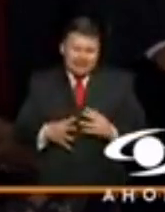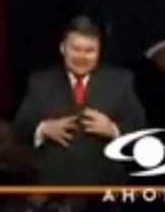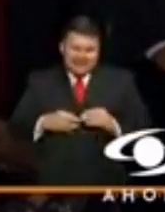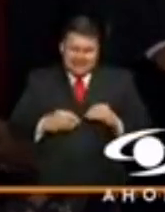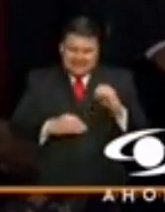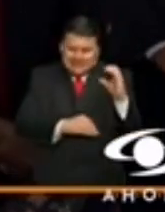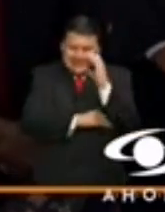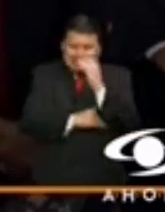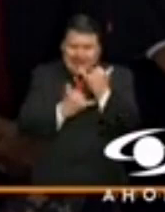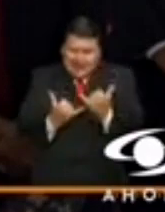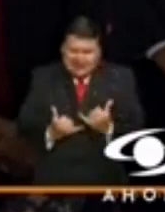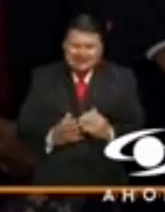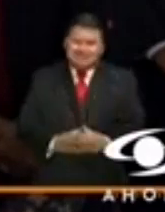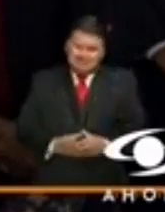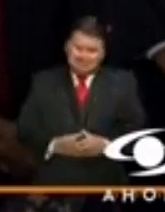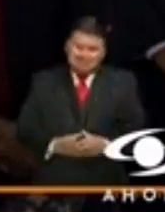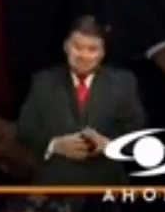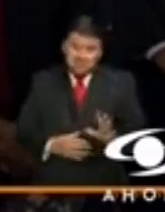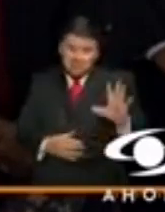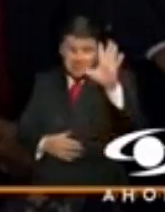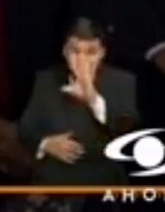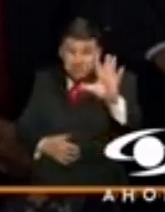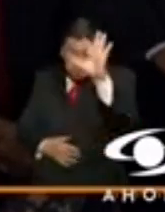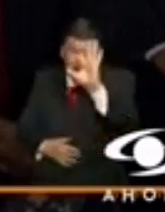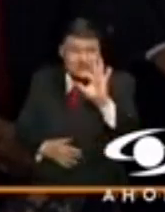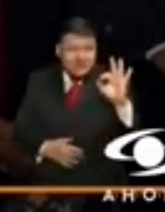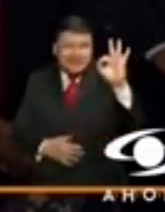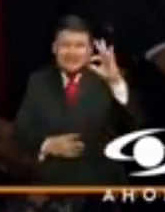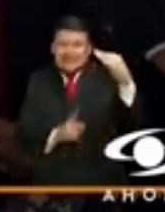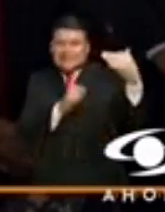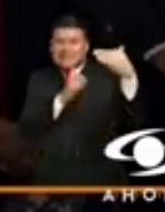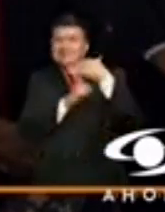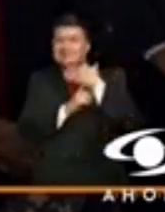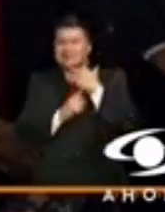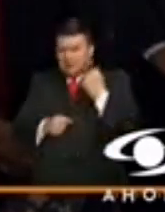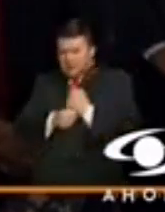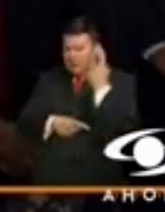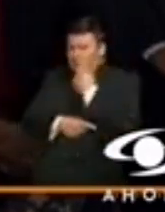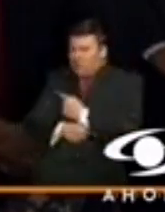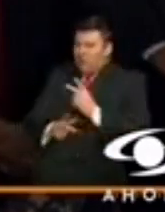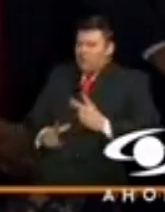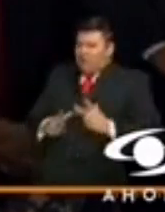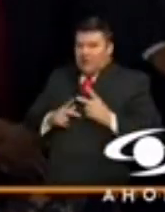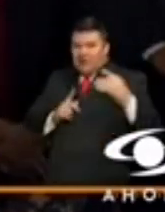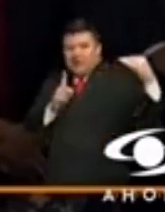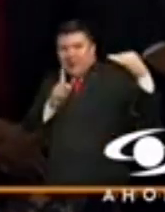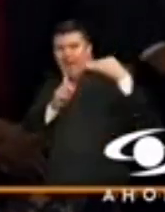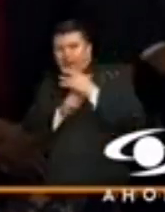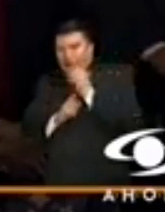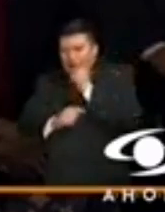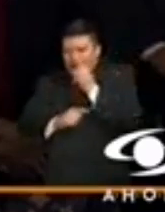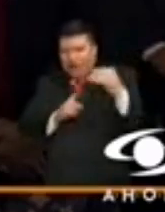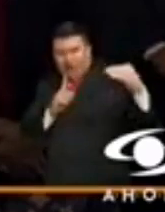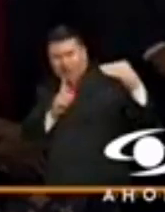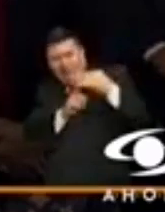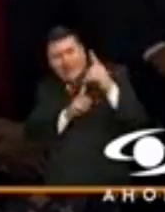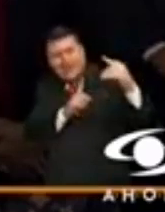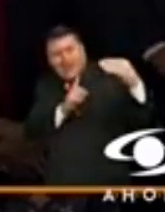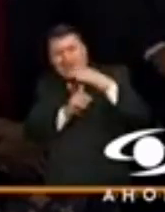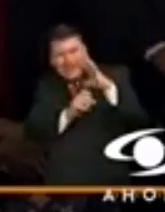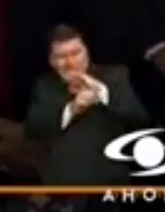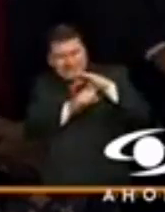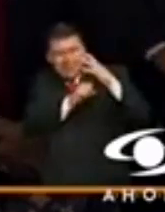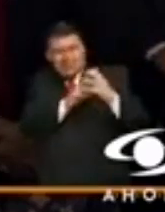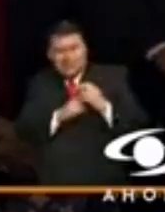como nación. Este virus afecta nuestras rutinas, nuestra cotidianidad,